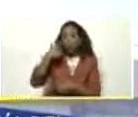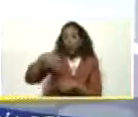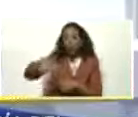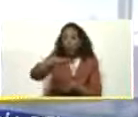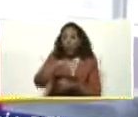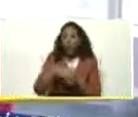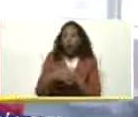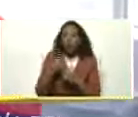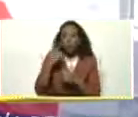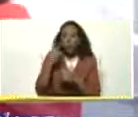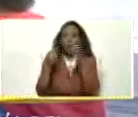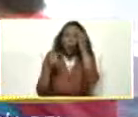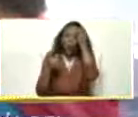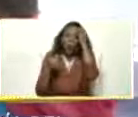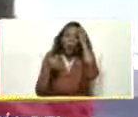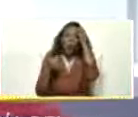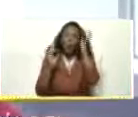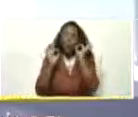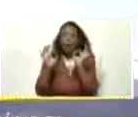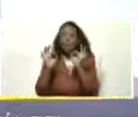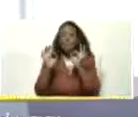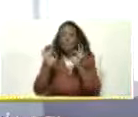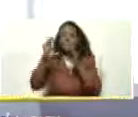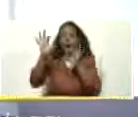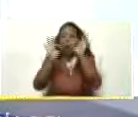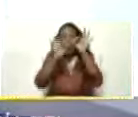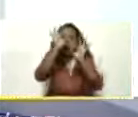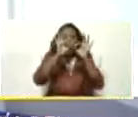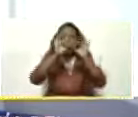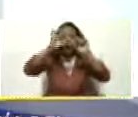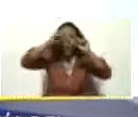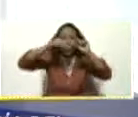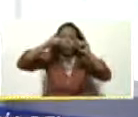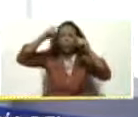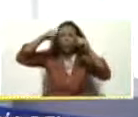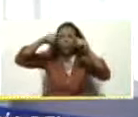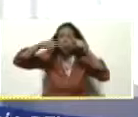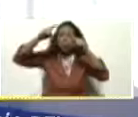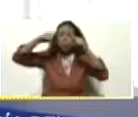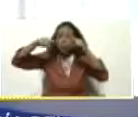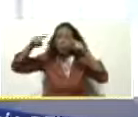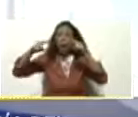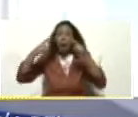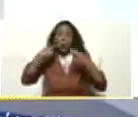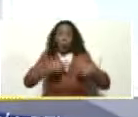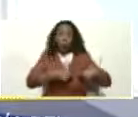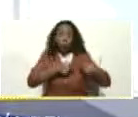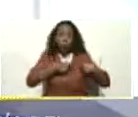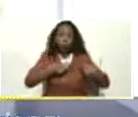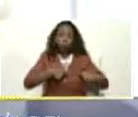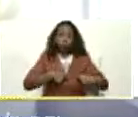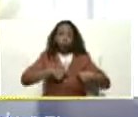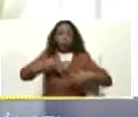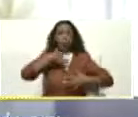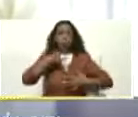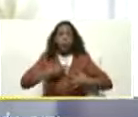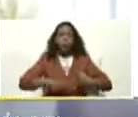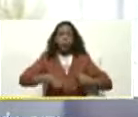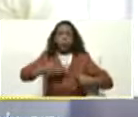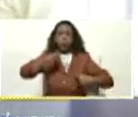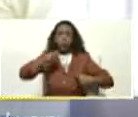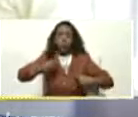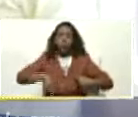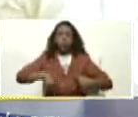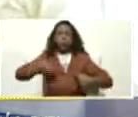monitores monitores multiparámetros que permiten que nosotros conozcamos el el nivel de presión arterial de frecuencia